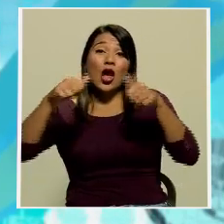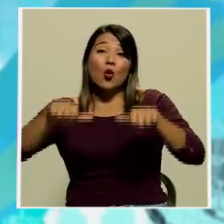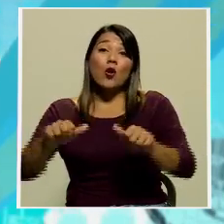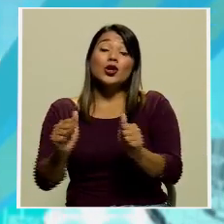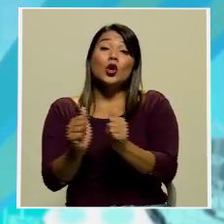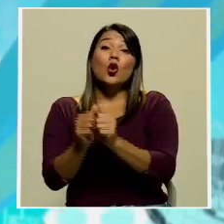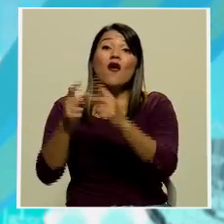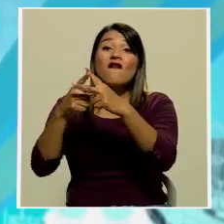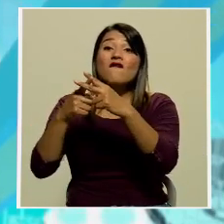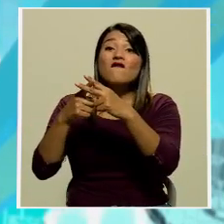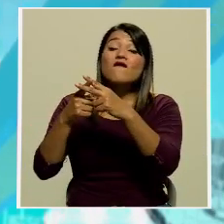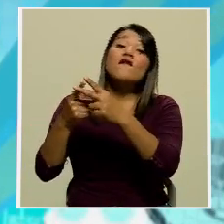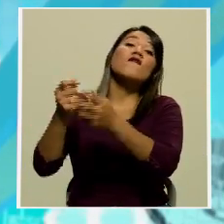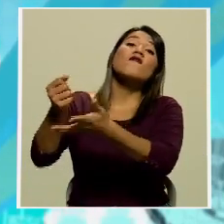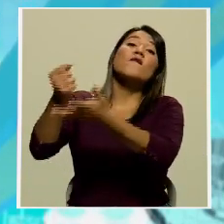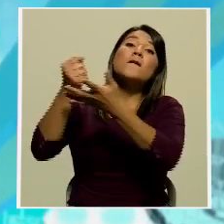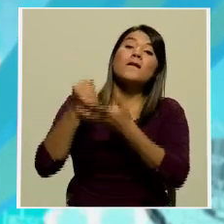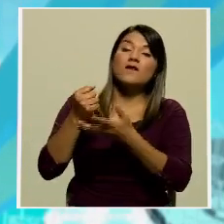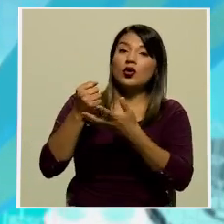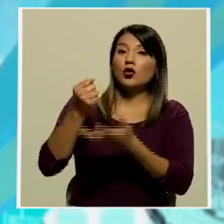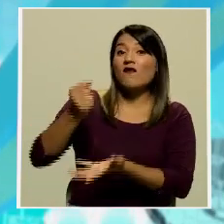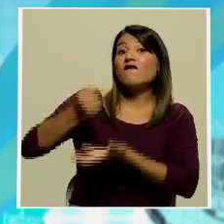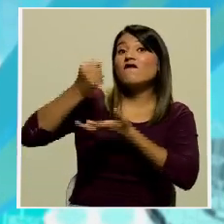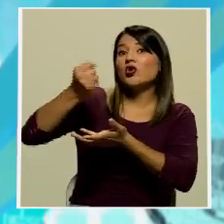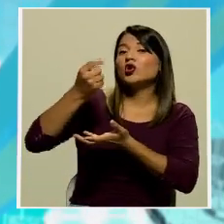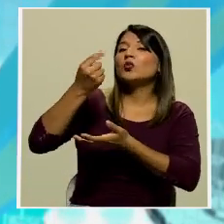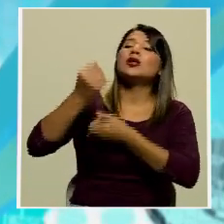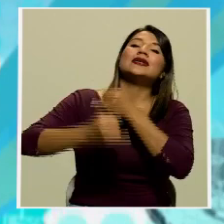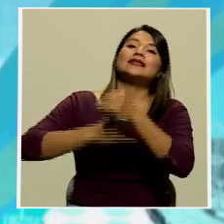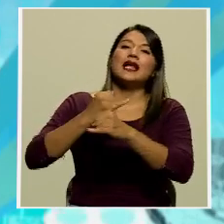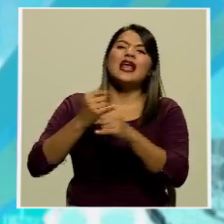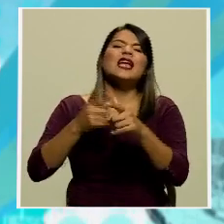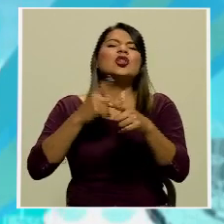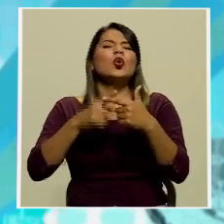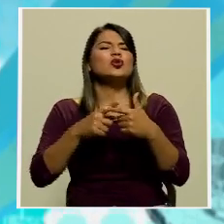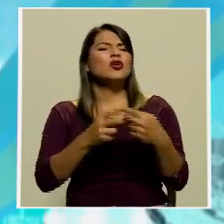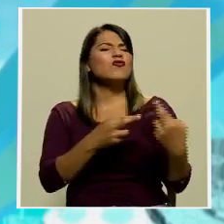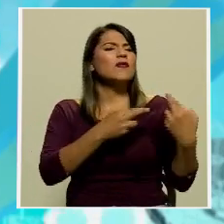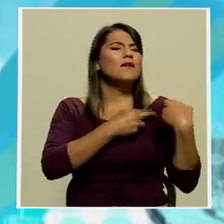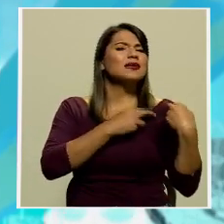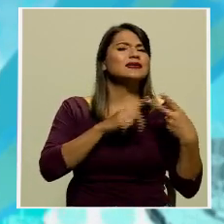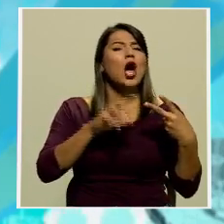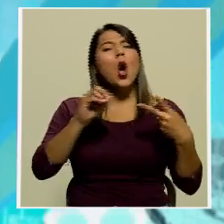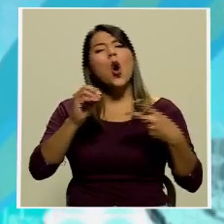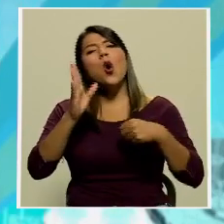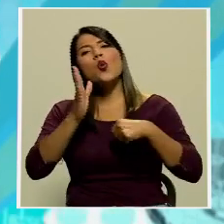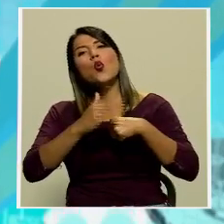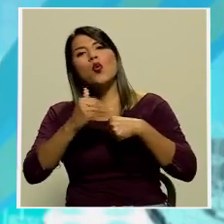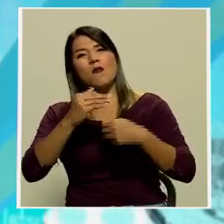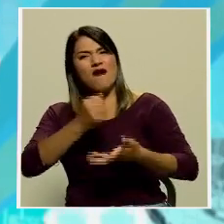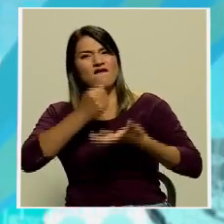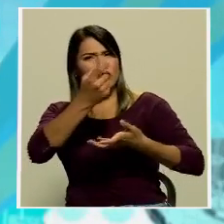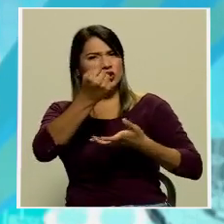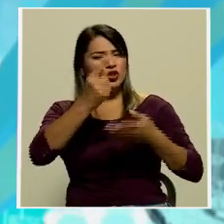es responsabilidad o culpa del Fondo Monetario o de la falta de disciplina fiscal de la Argentina?